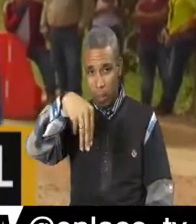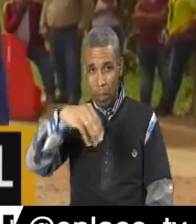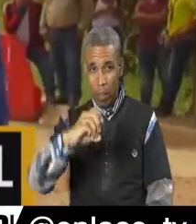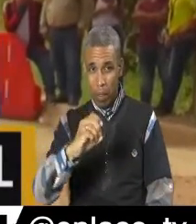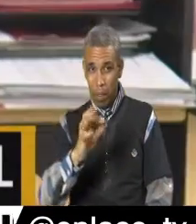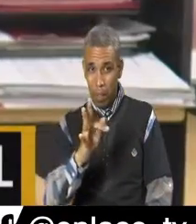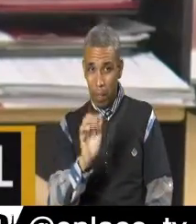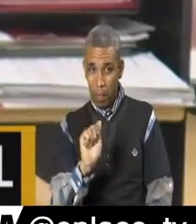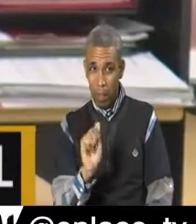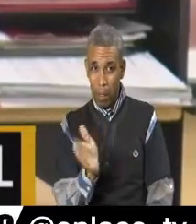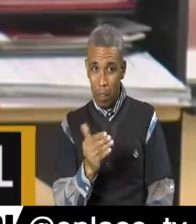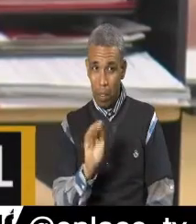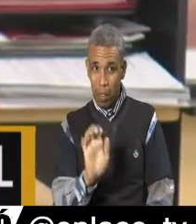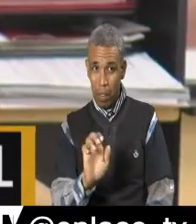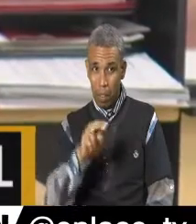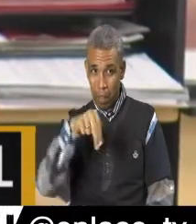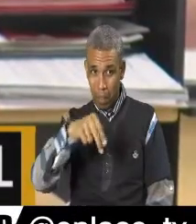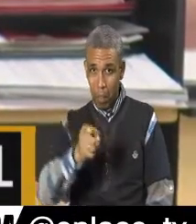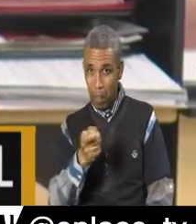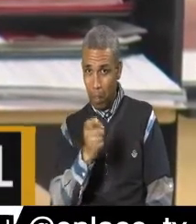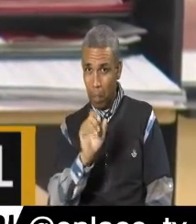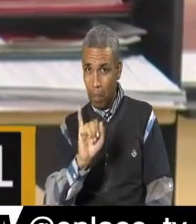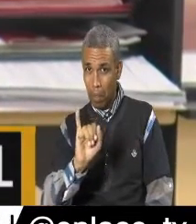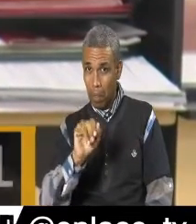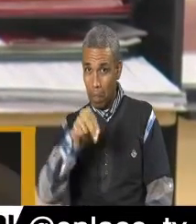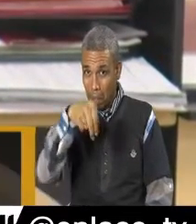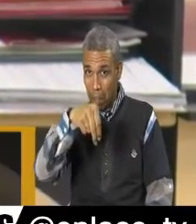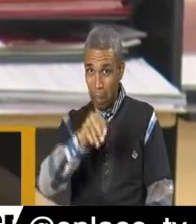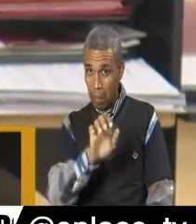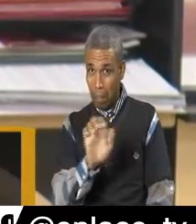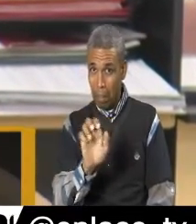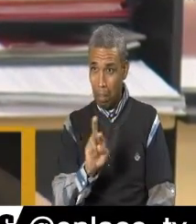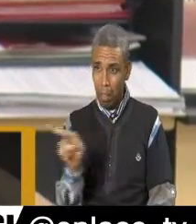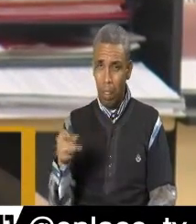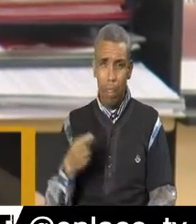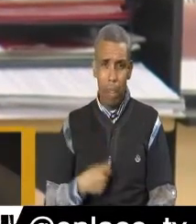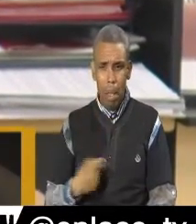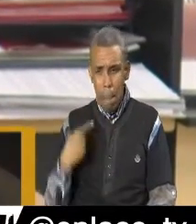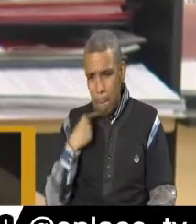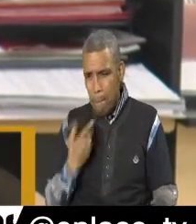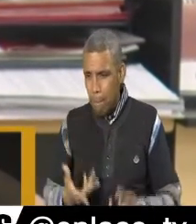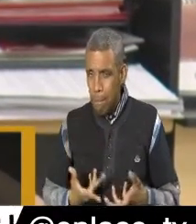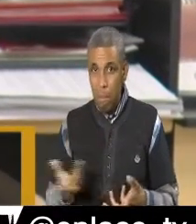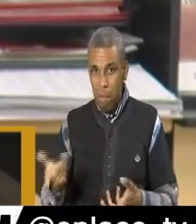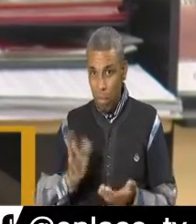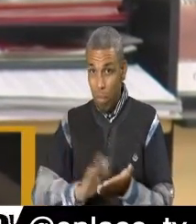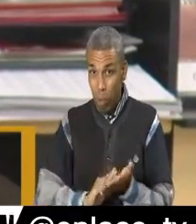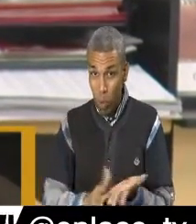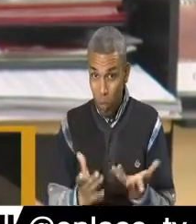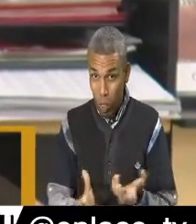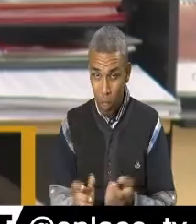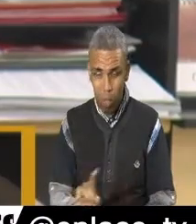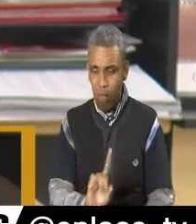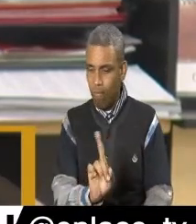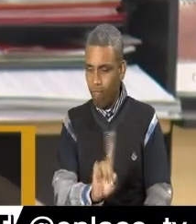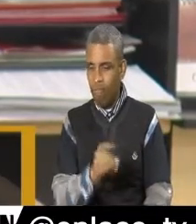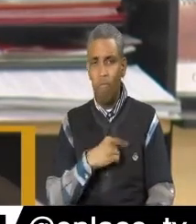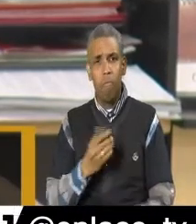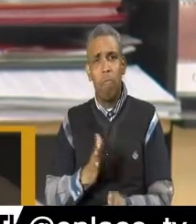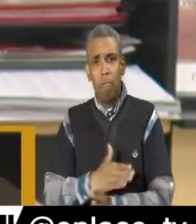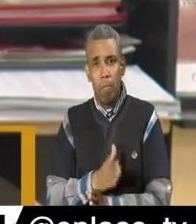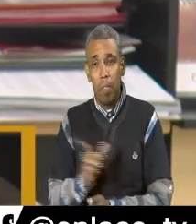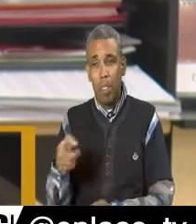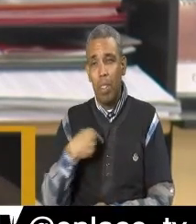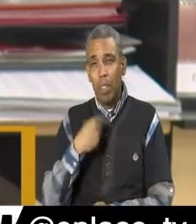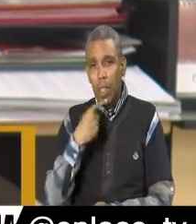Que se dé por lo menos una respuesta y hasta el momento no ha sido posible. Todavía seguimos con el problema de que Mota Engil dice que